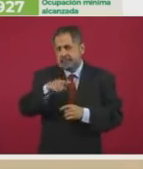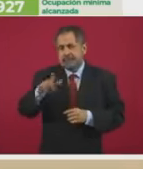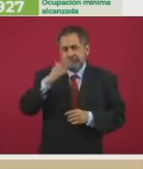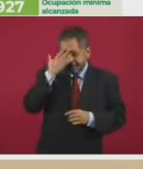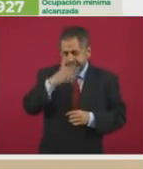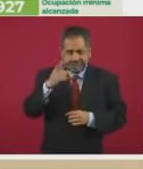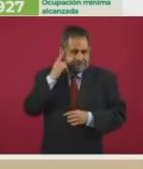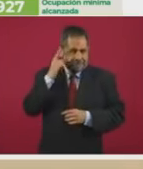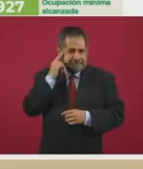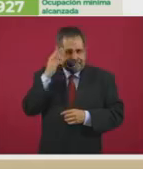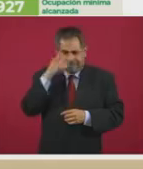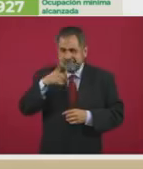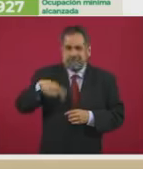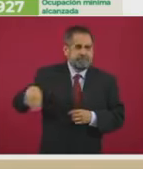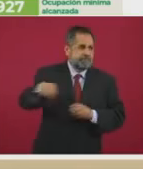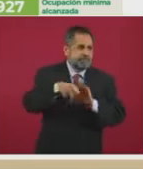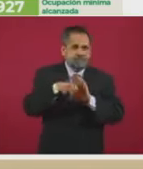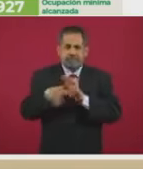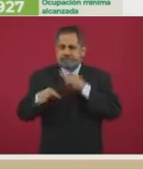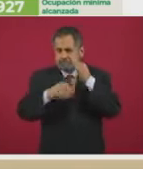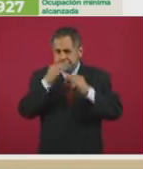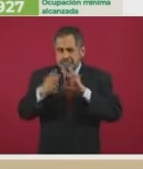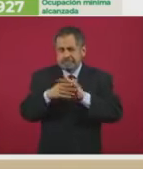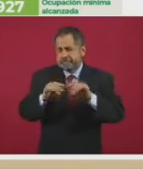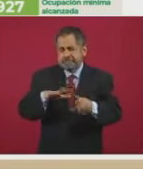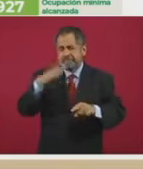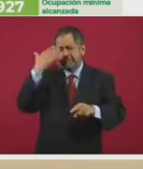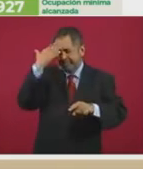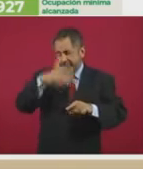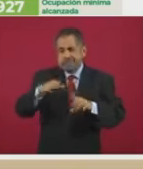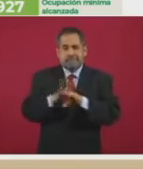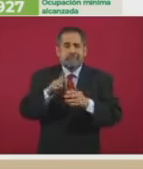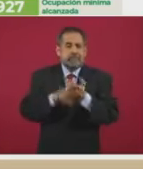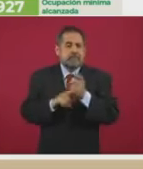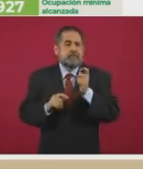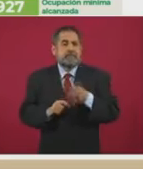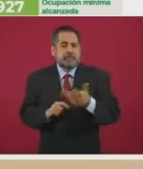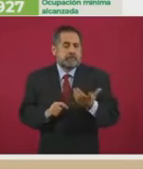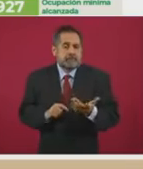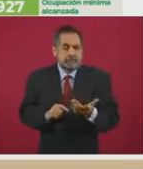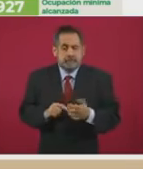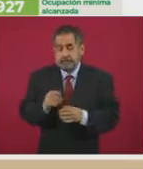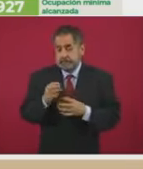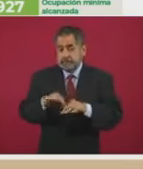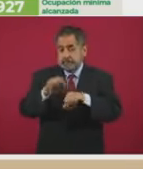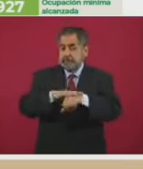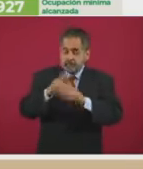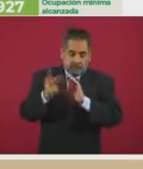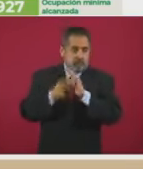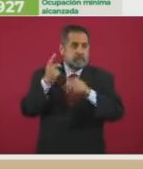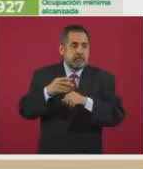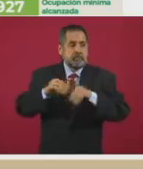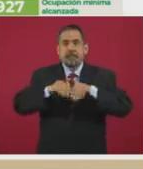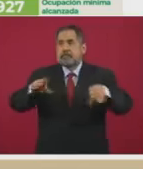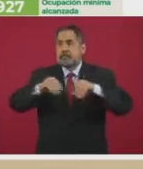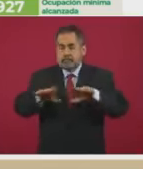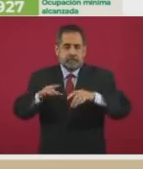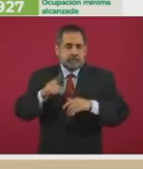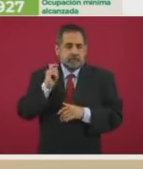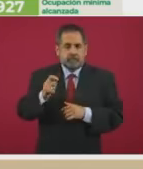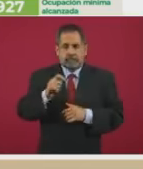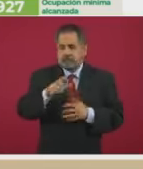ustedes como comunicadoras y comunicadores están ya familiarizados con este dato, y que es importante que lo visualice la sociedad.